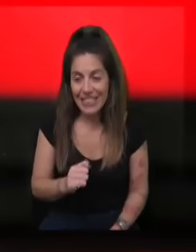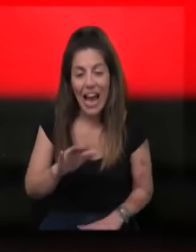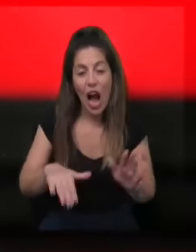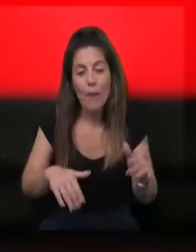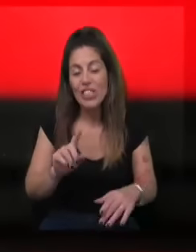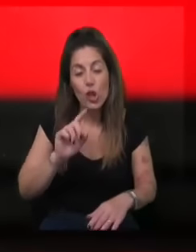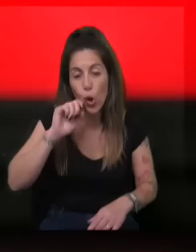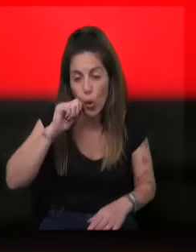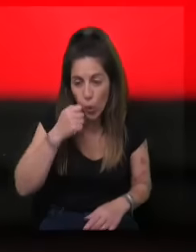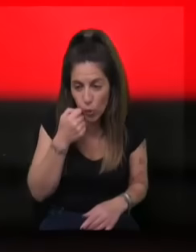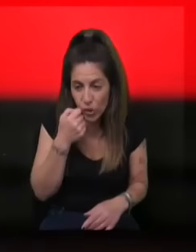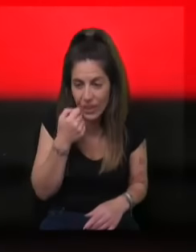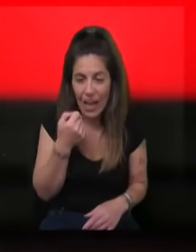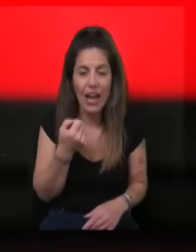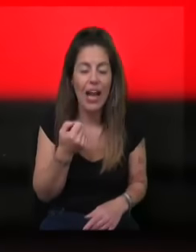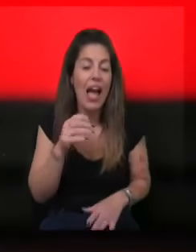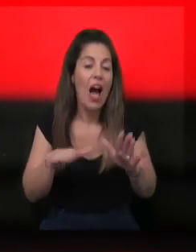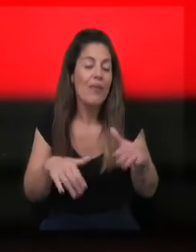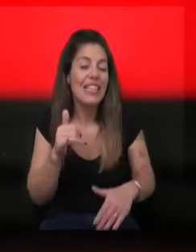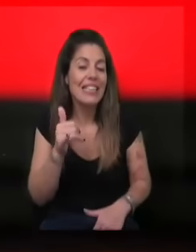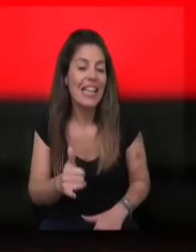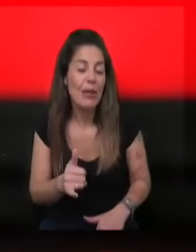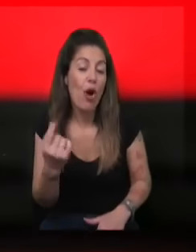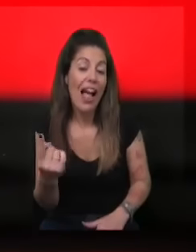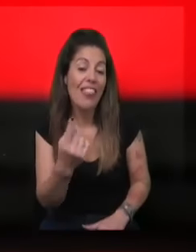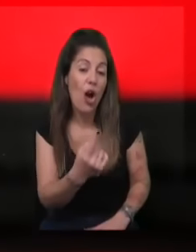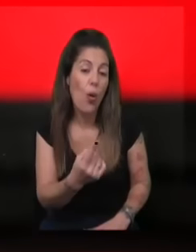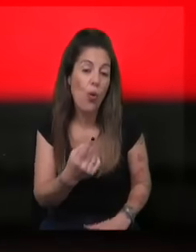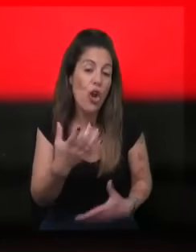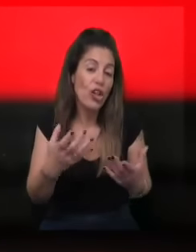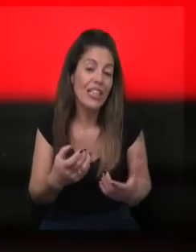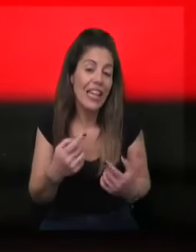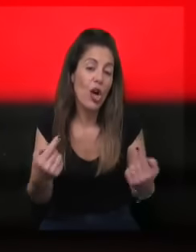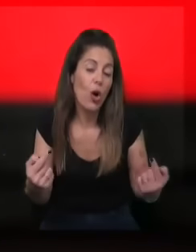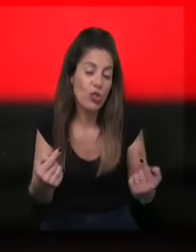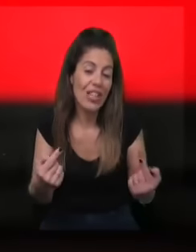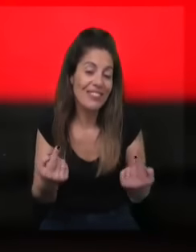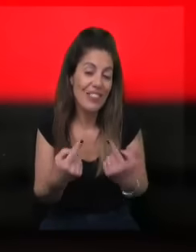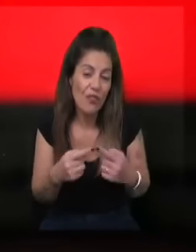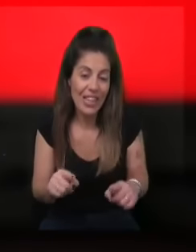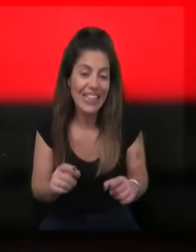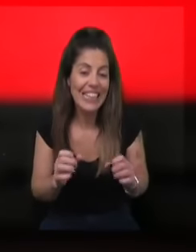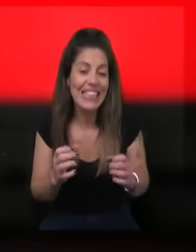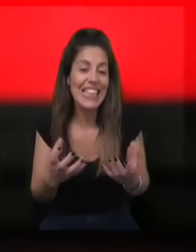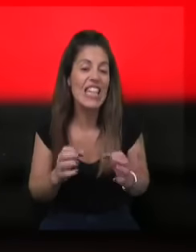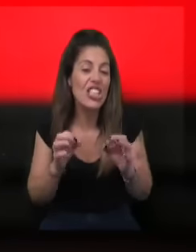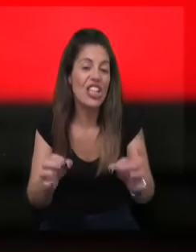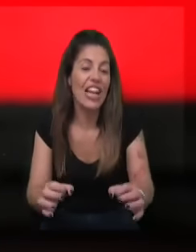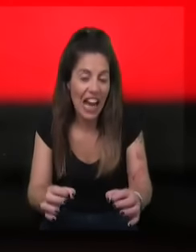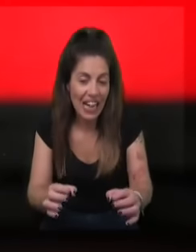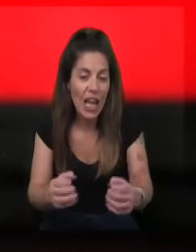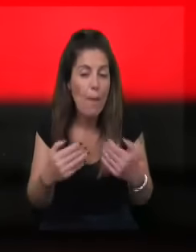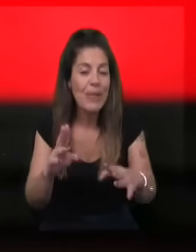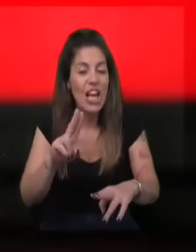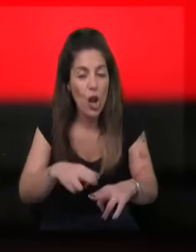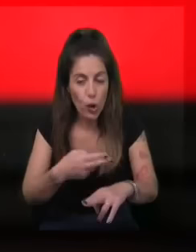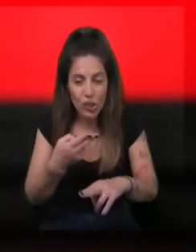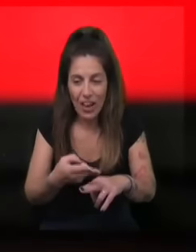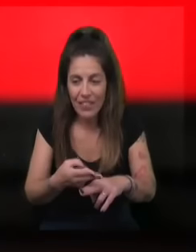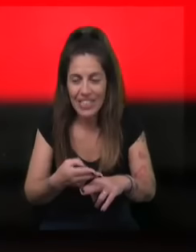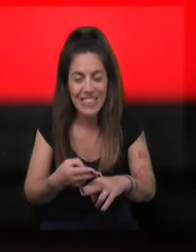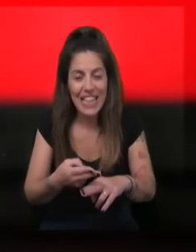no nos gusta que a veces queremos cada uno tiene pretensiones refundacional si quiere llegar y empezar de nuevo hacer tabla raza